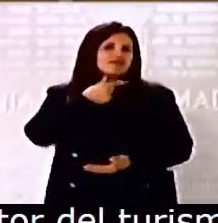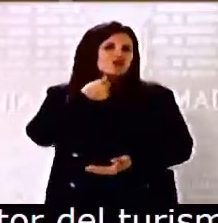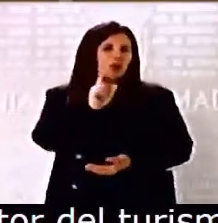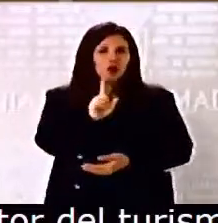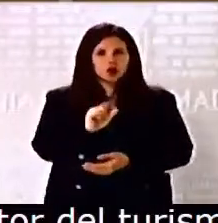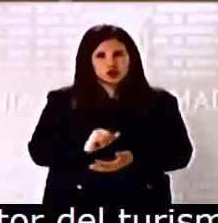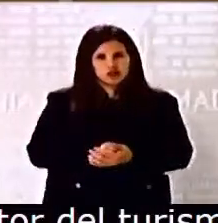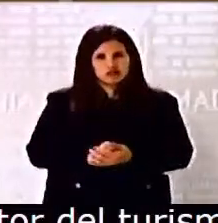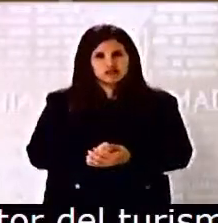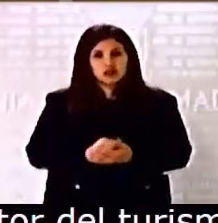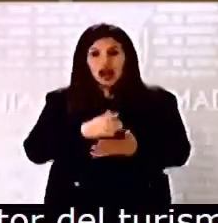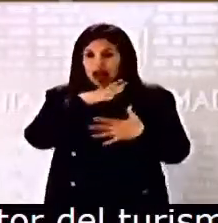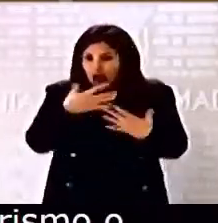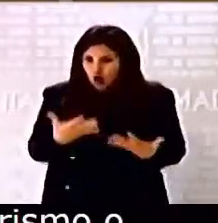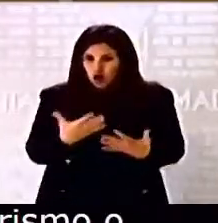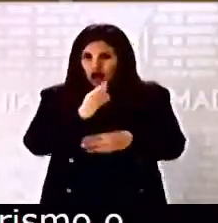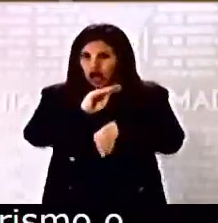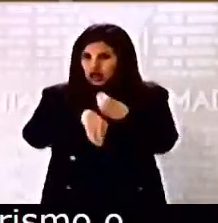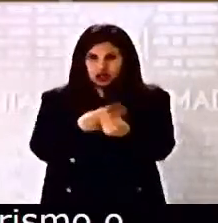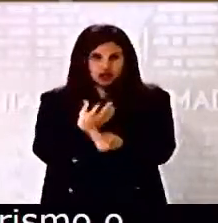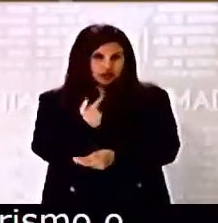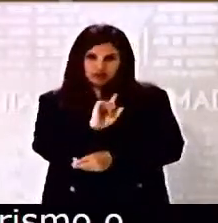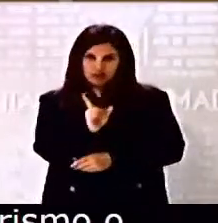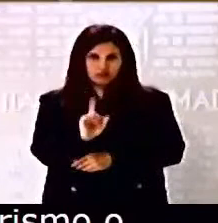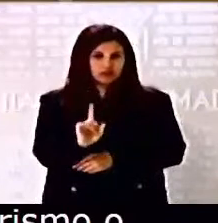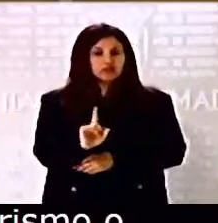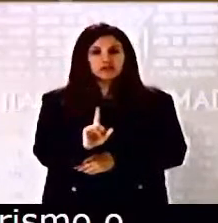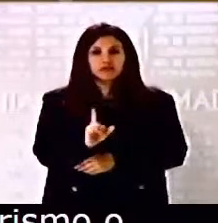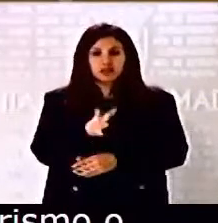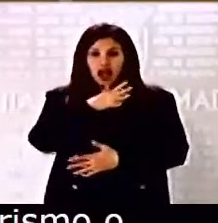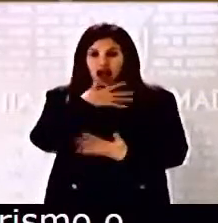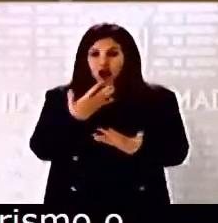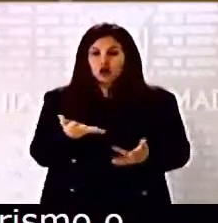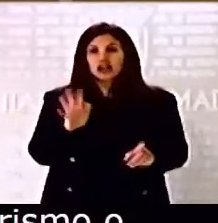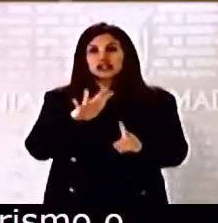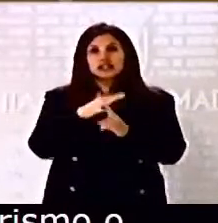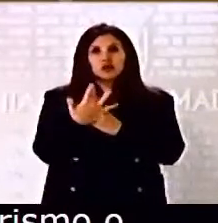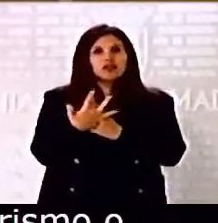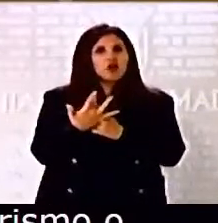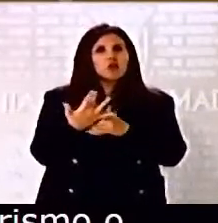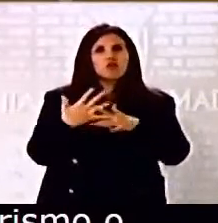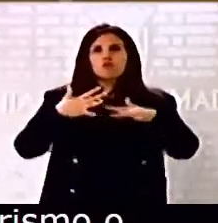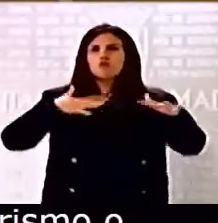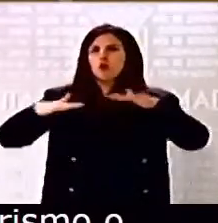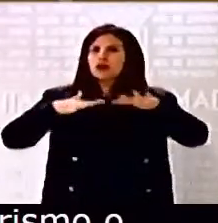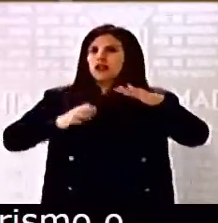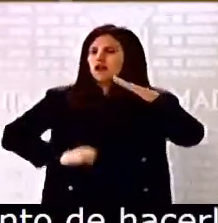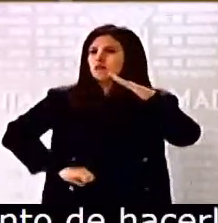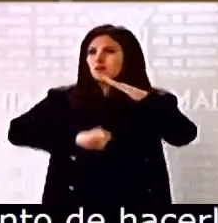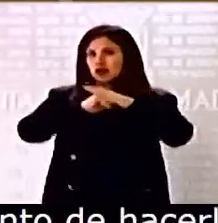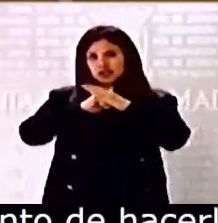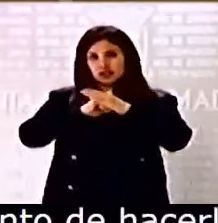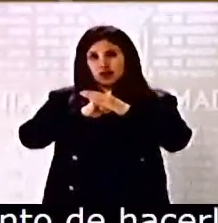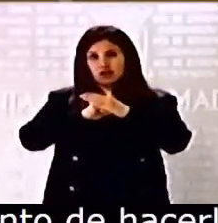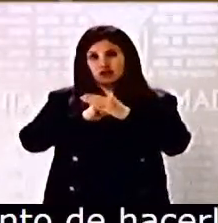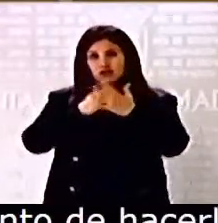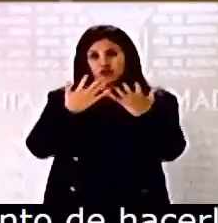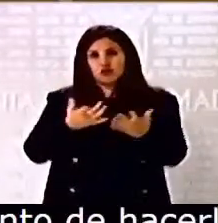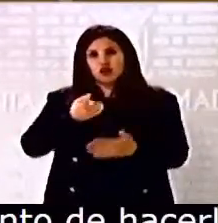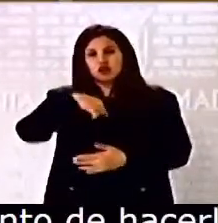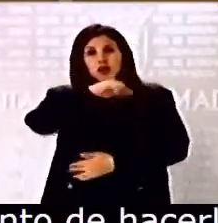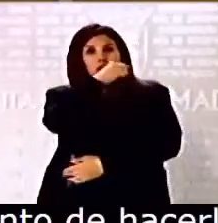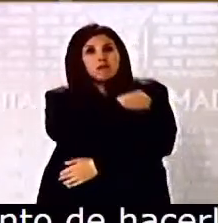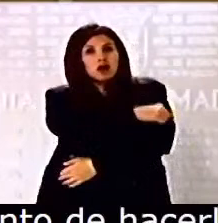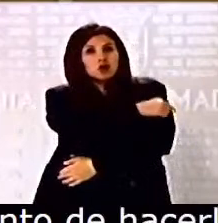el momento de hacerlo. Estamos en una situación de máxima movilidad sin que todavía tengamos un porcentaje de